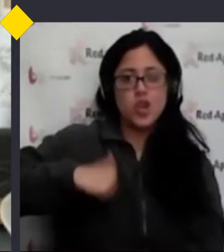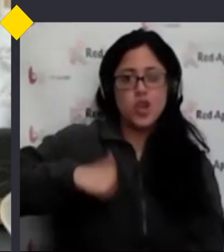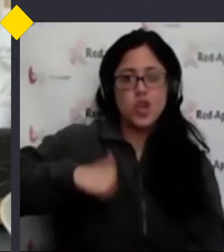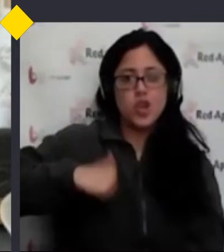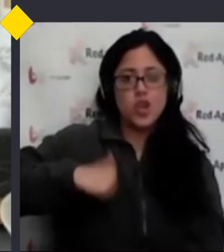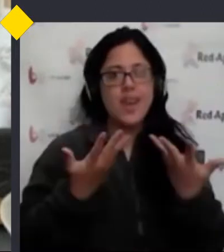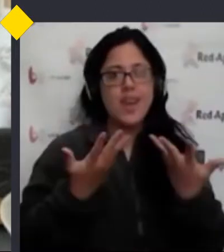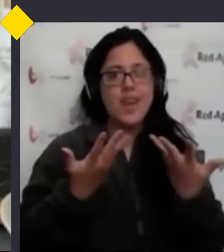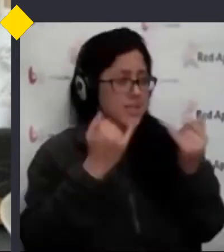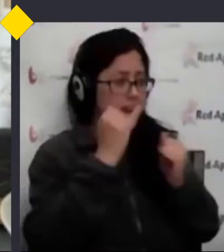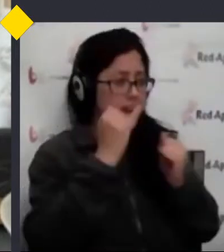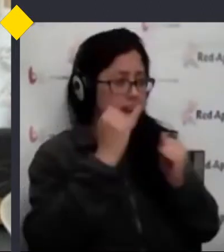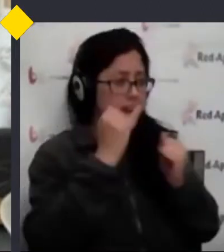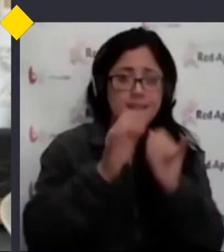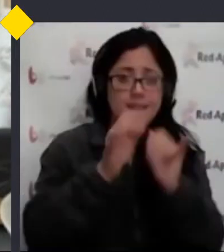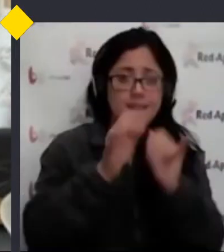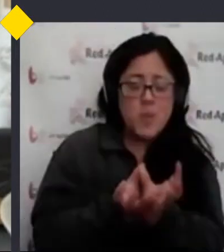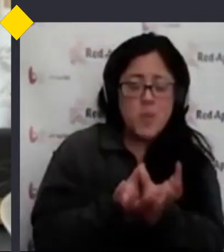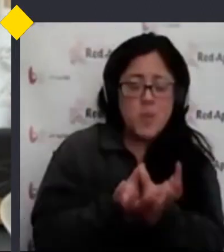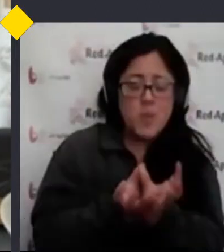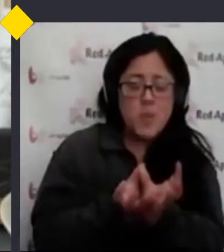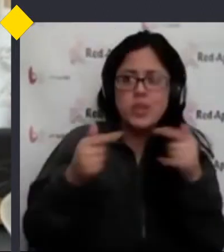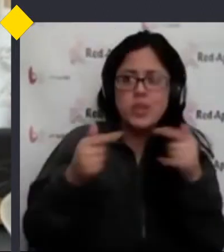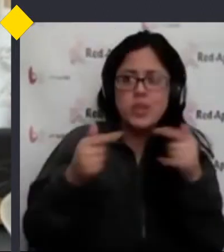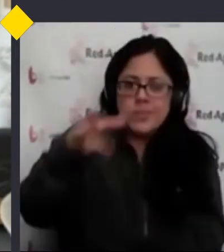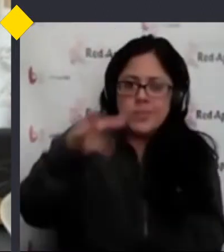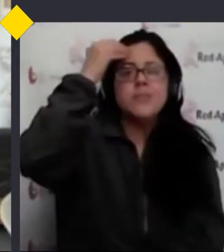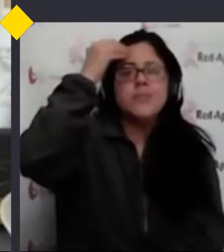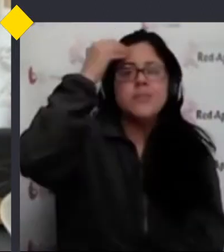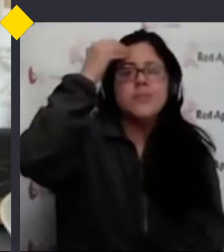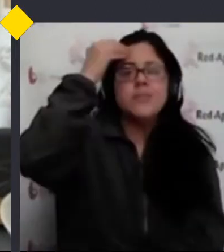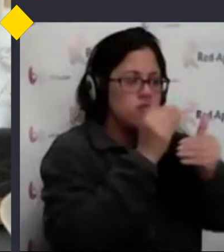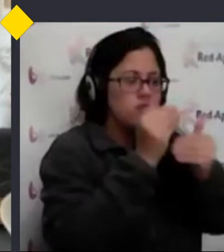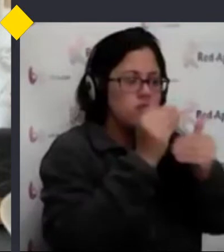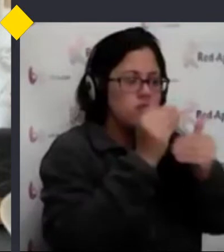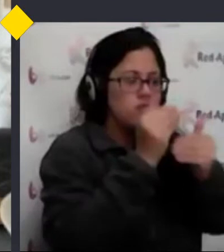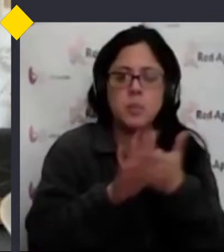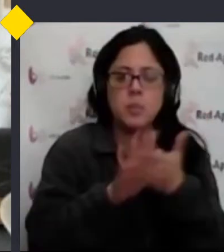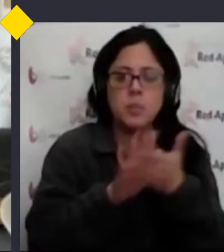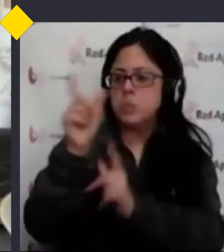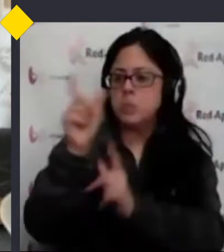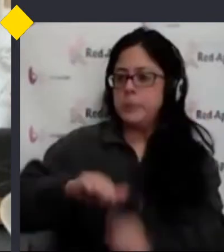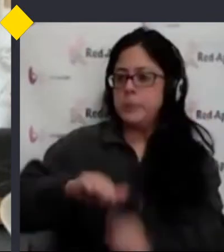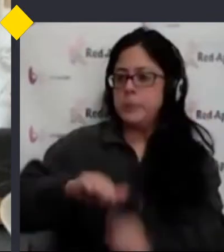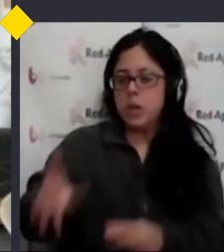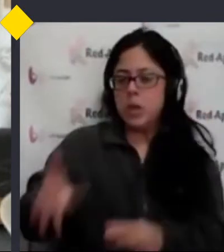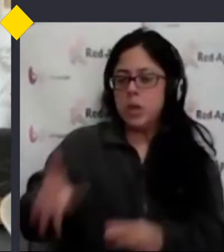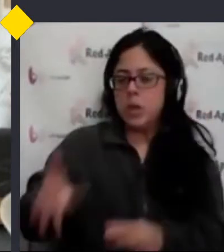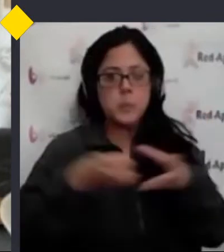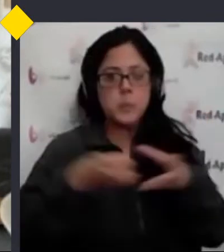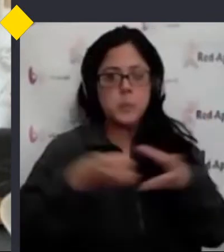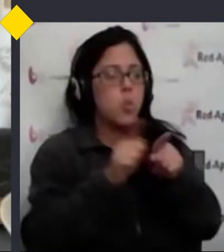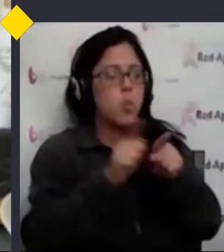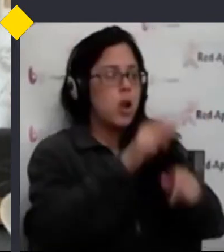tenemos mucho que aprender, y uno se da cuenta en los equipos cómo se apalanca cuando hay gente joven en el equipo, cómo uno se distribuye los roles